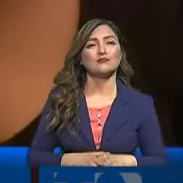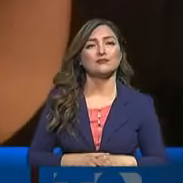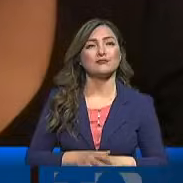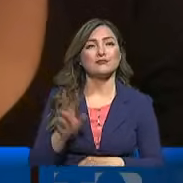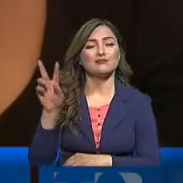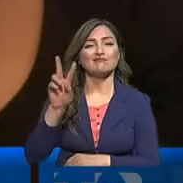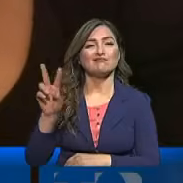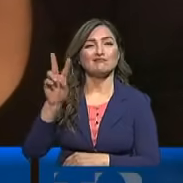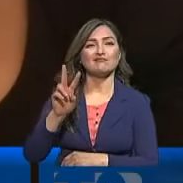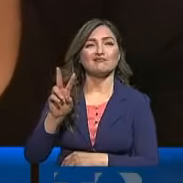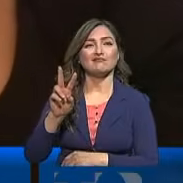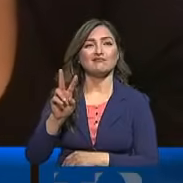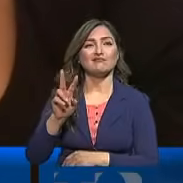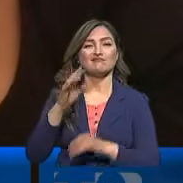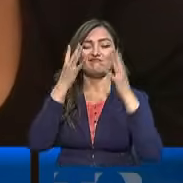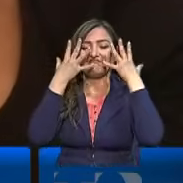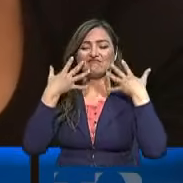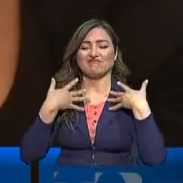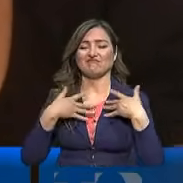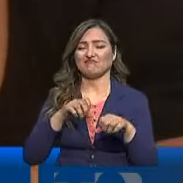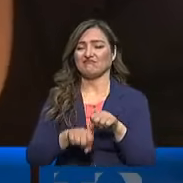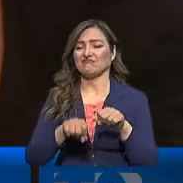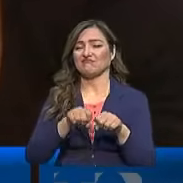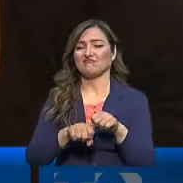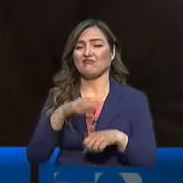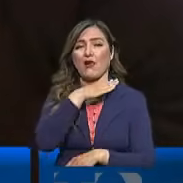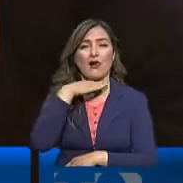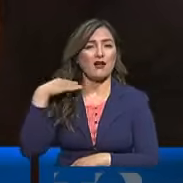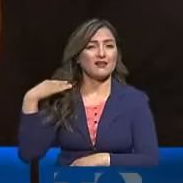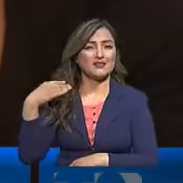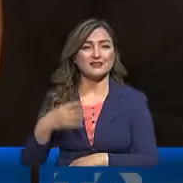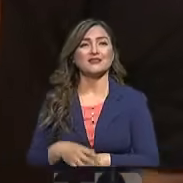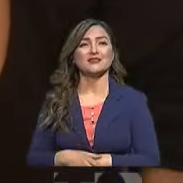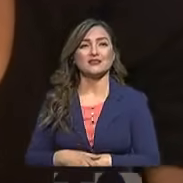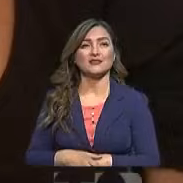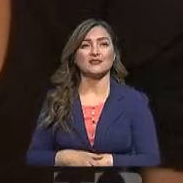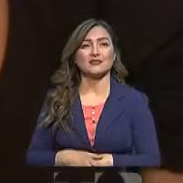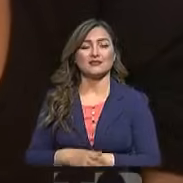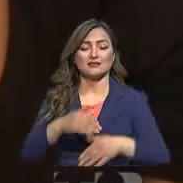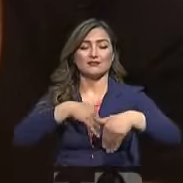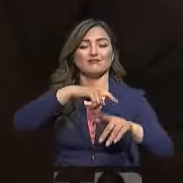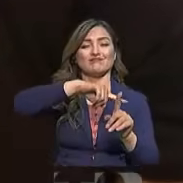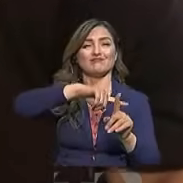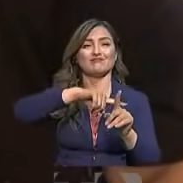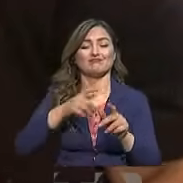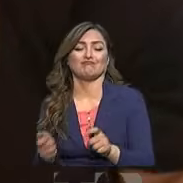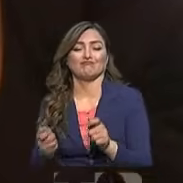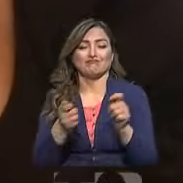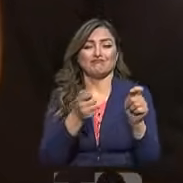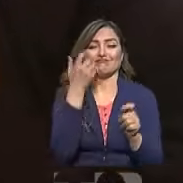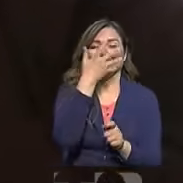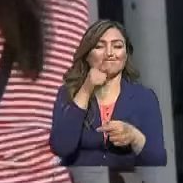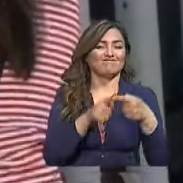lo encontramos ya desfigurado, no se lo reconoce, decapitado, todo. Pero nos toca enterrarlo aquí porque ya no se lo puede llevar porque